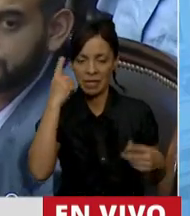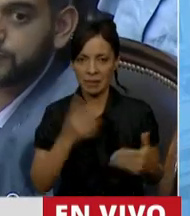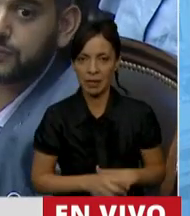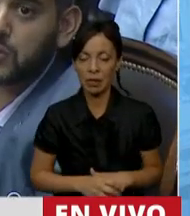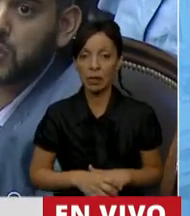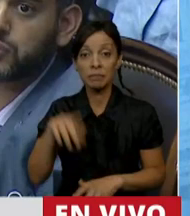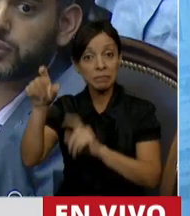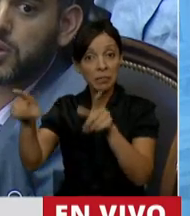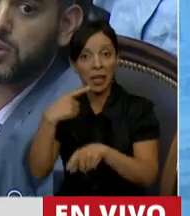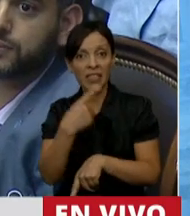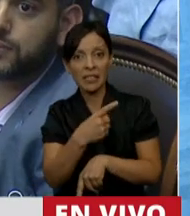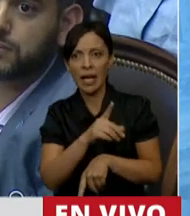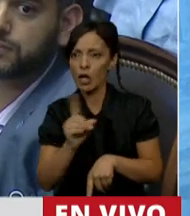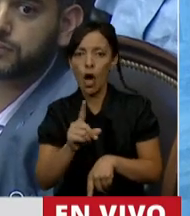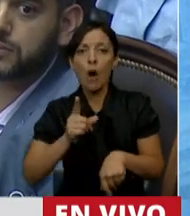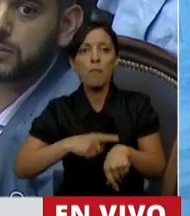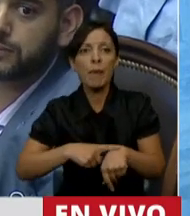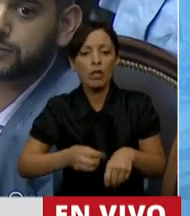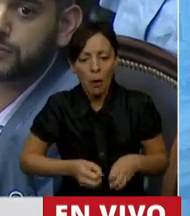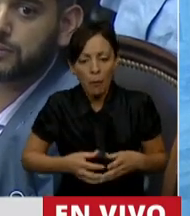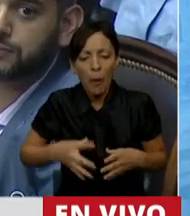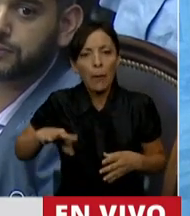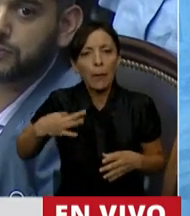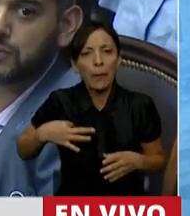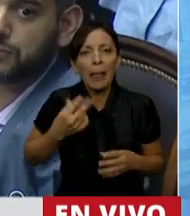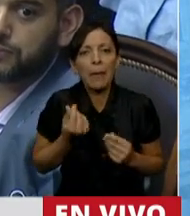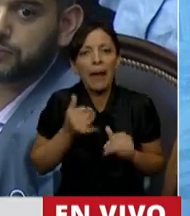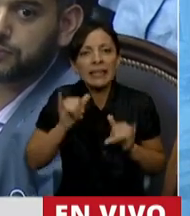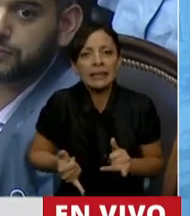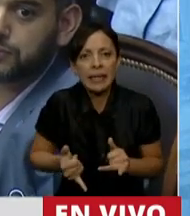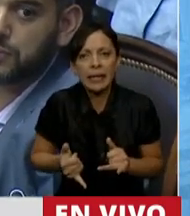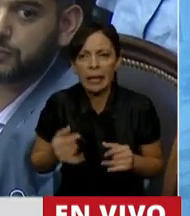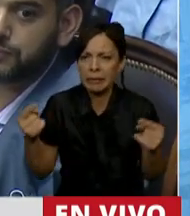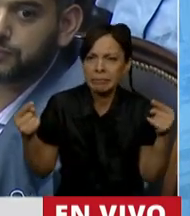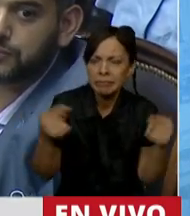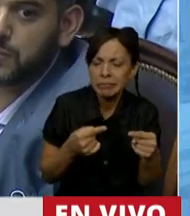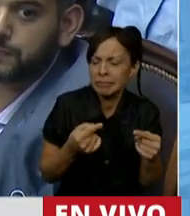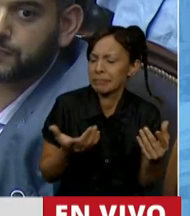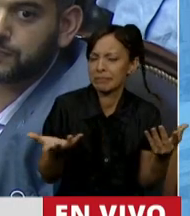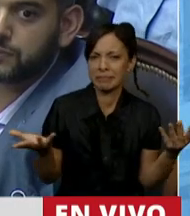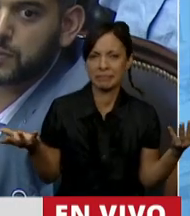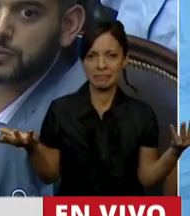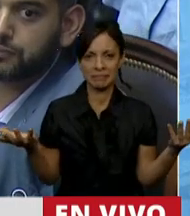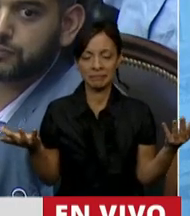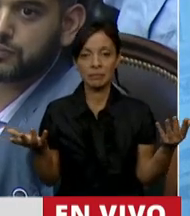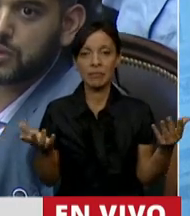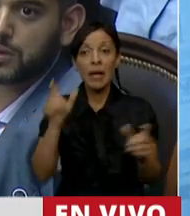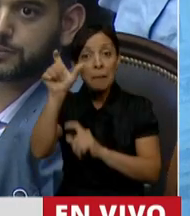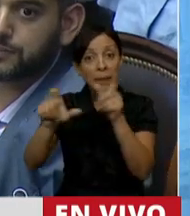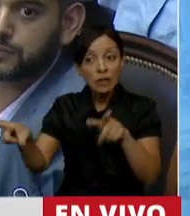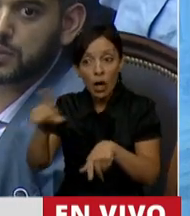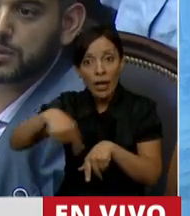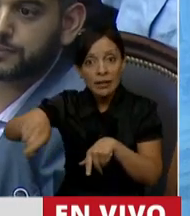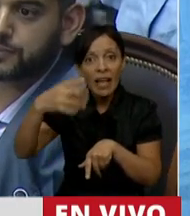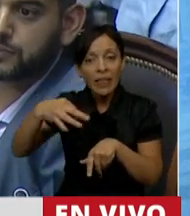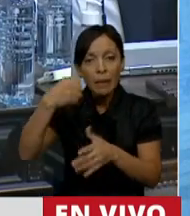a decir desde cuándo hay una persona, contrariando cualquier criterio de duda razonable. Los que deberían luchar contra